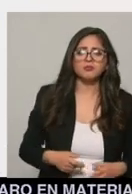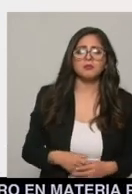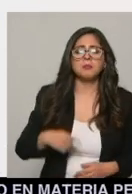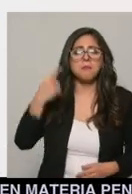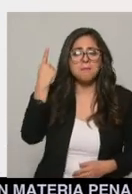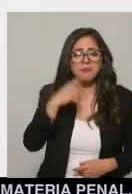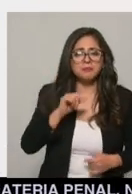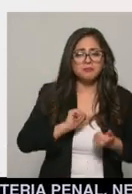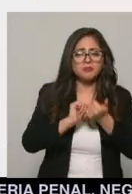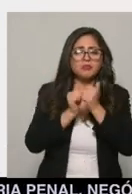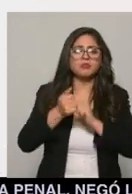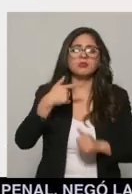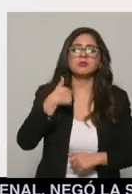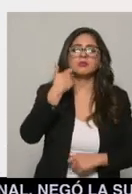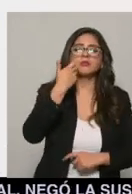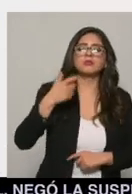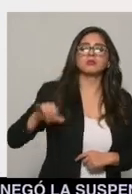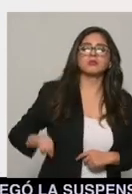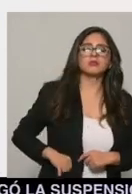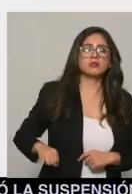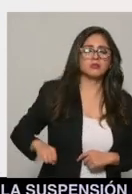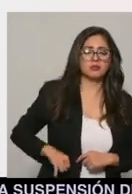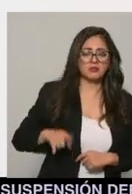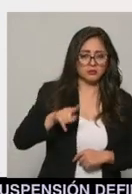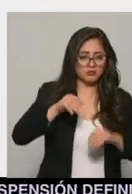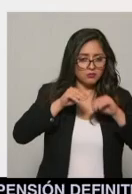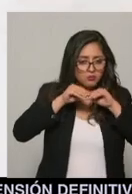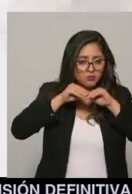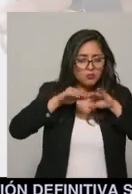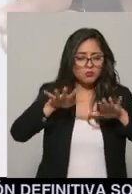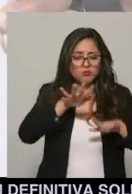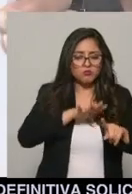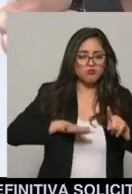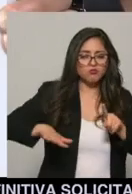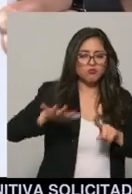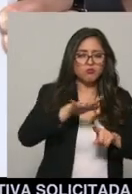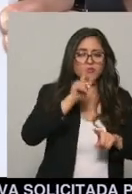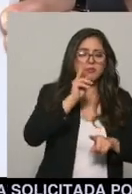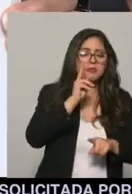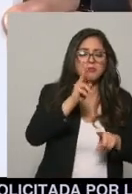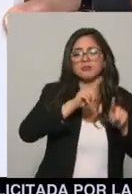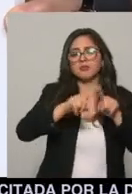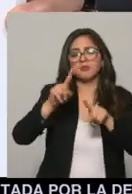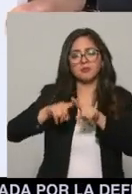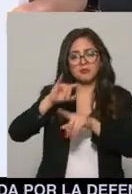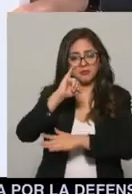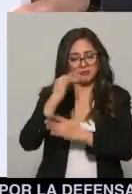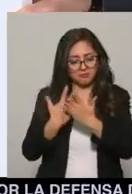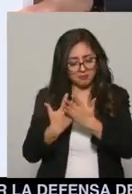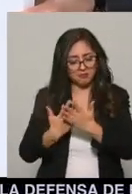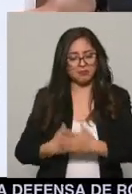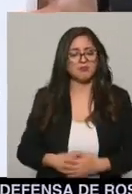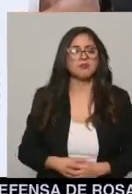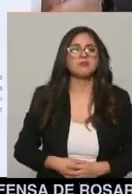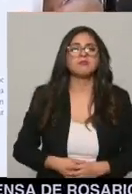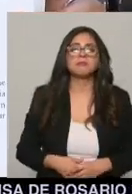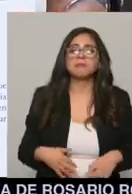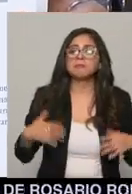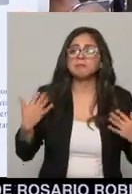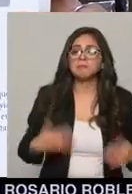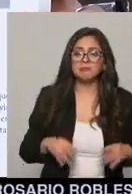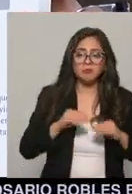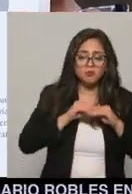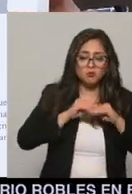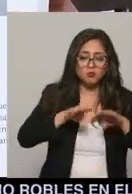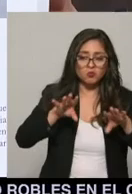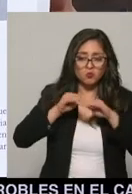que se interesen en este horizonte audiovisual. Los retos son múltiples y las satisfacciones